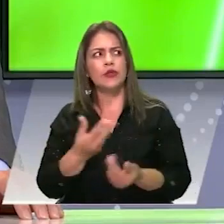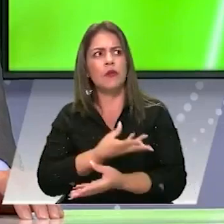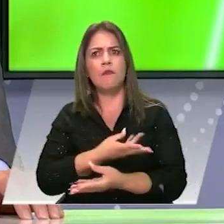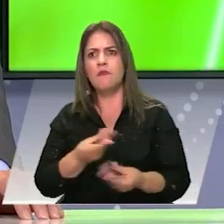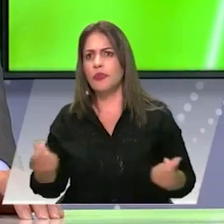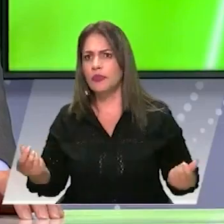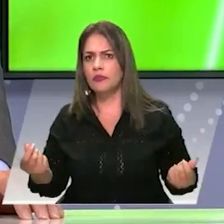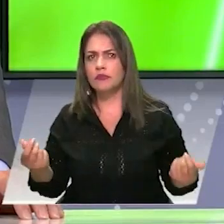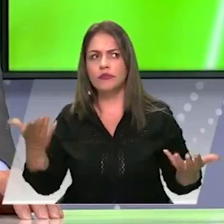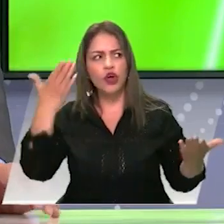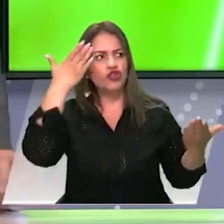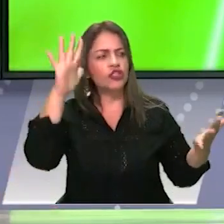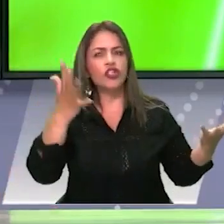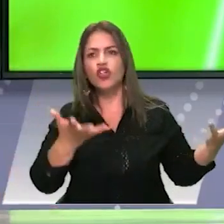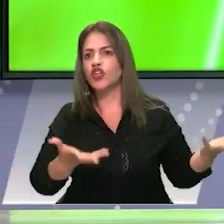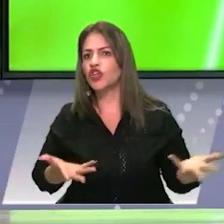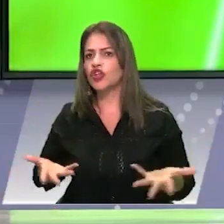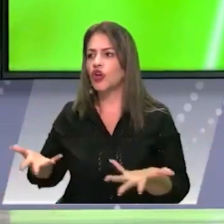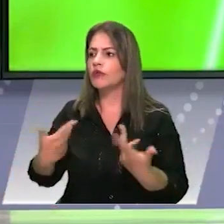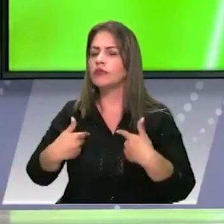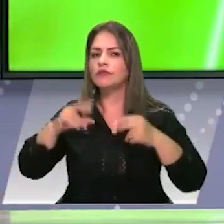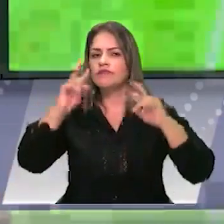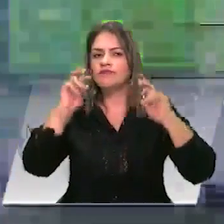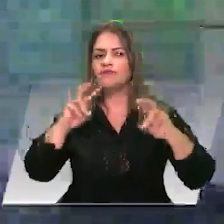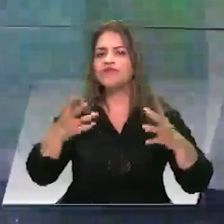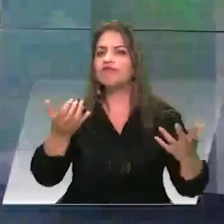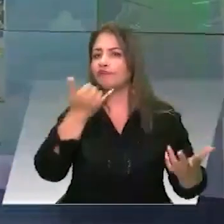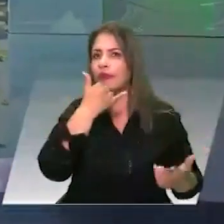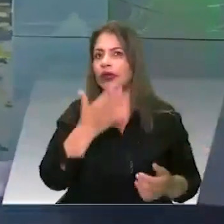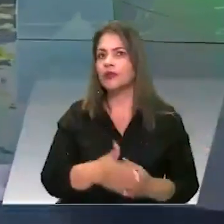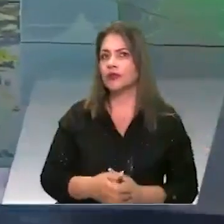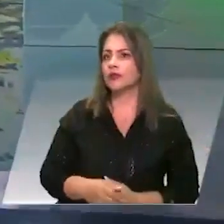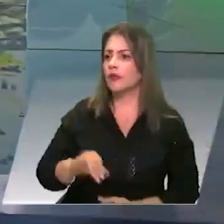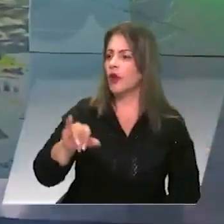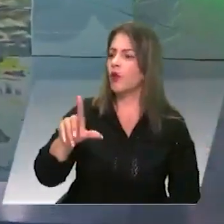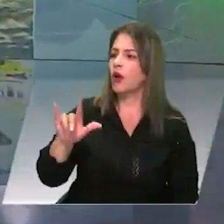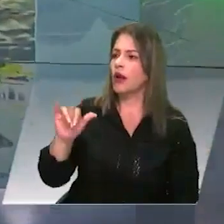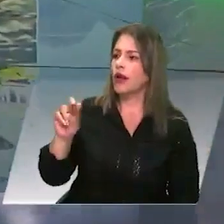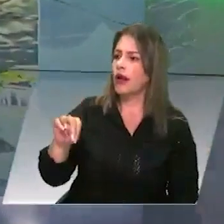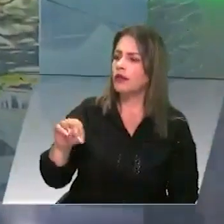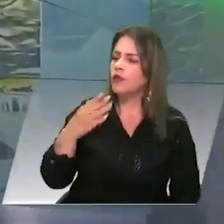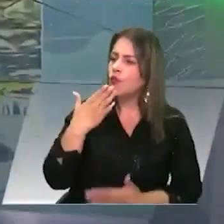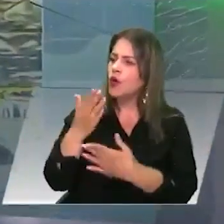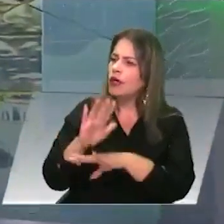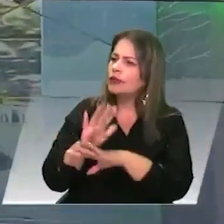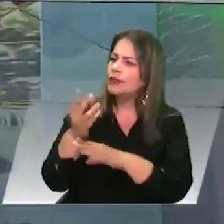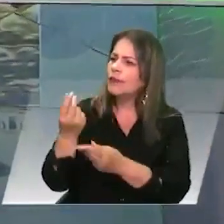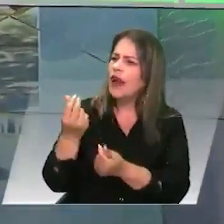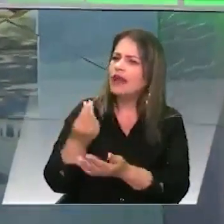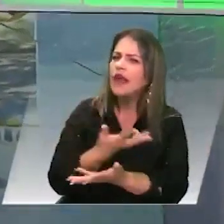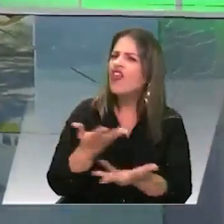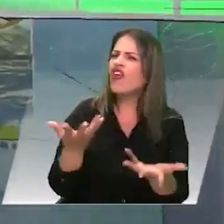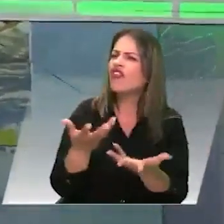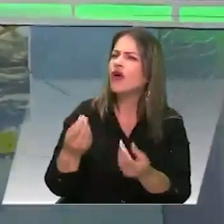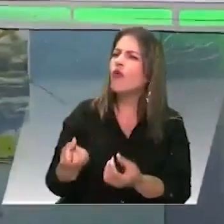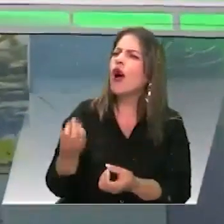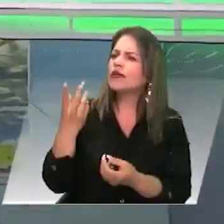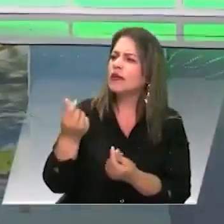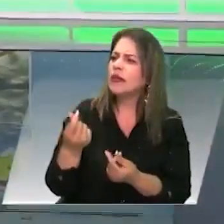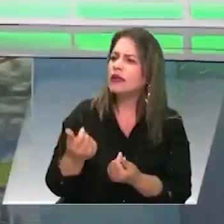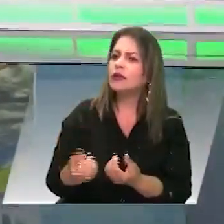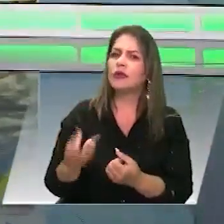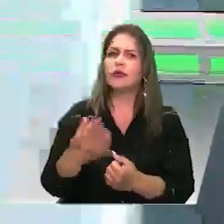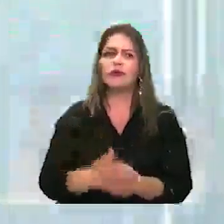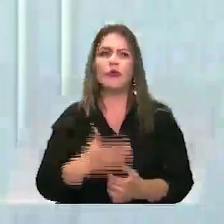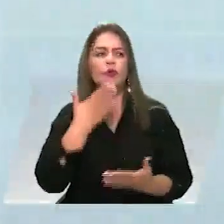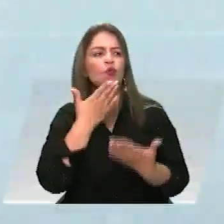están y por este motivo buscan explicaciones. Julián Hoyos, buenas tardes. ¿Cuánto es el monto desaparecido y qué dicen las autoridades? Bueno, televidentes,